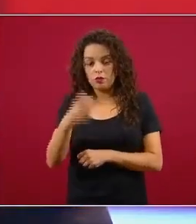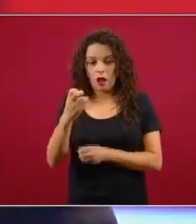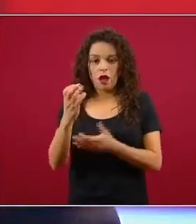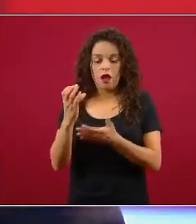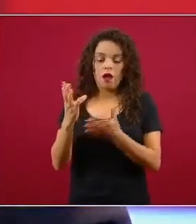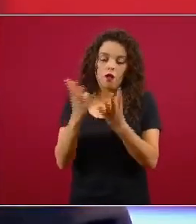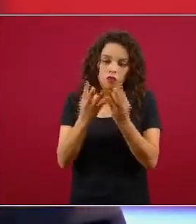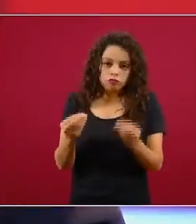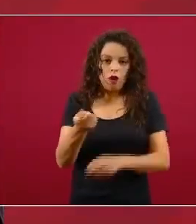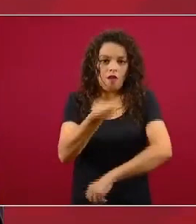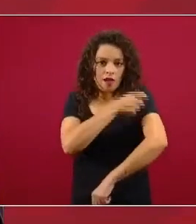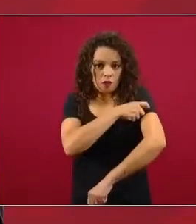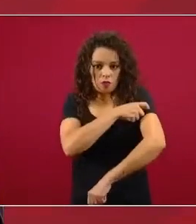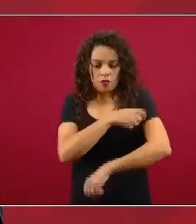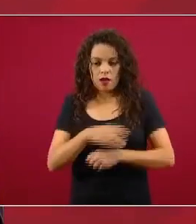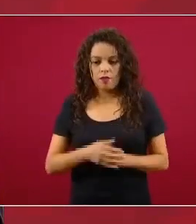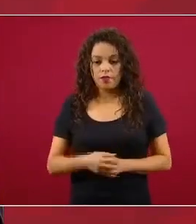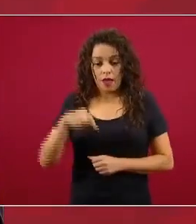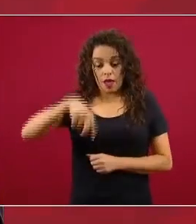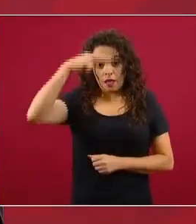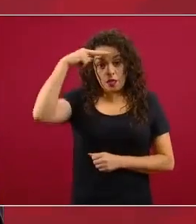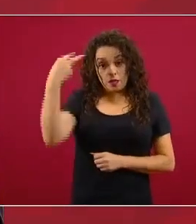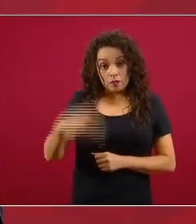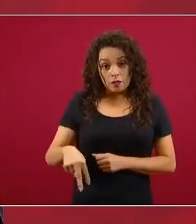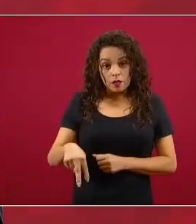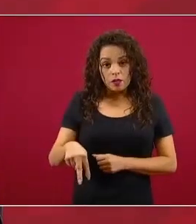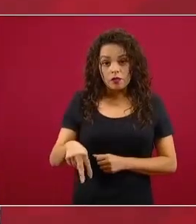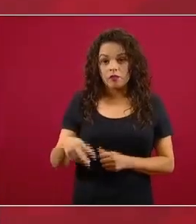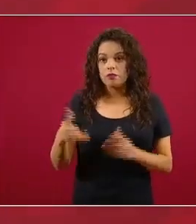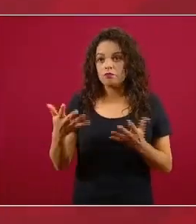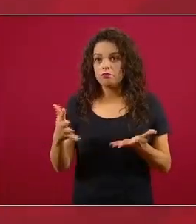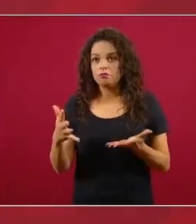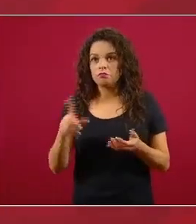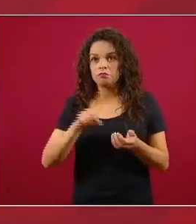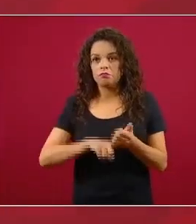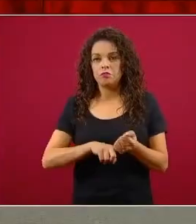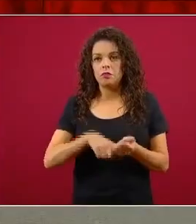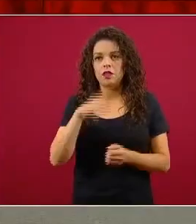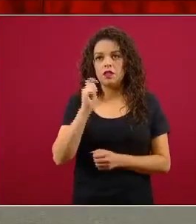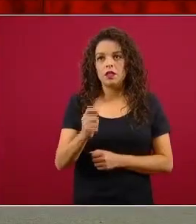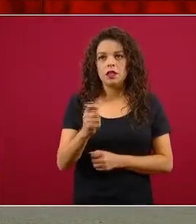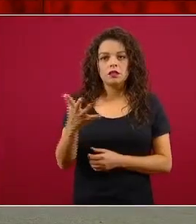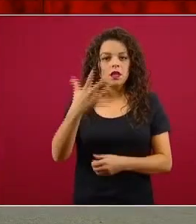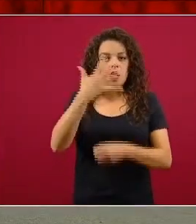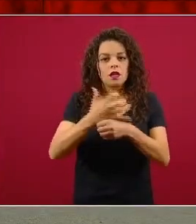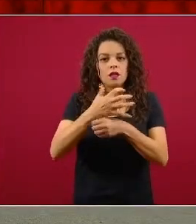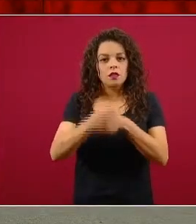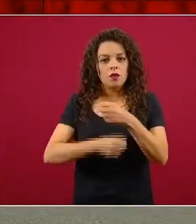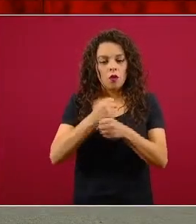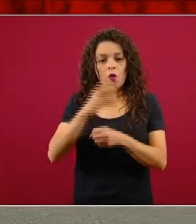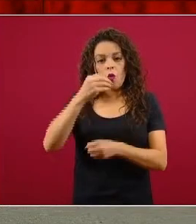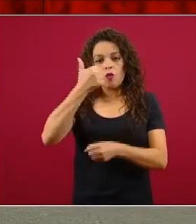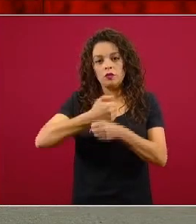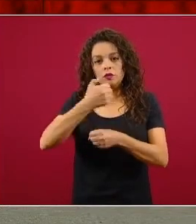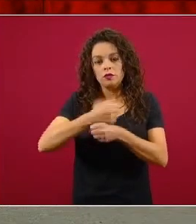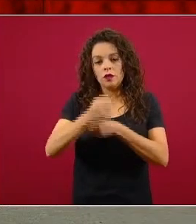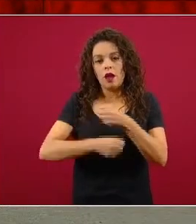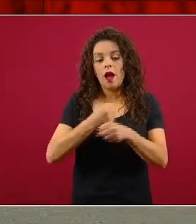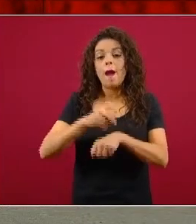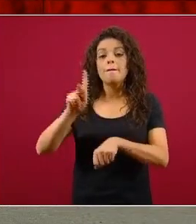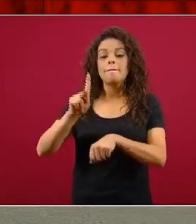ventana que aproximadamente es entre el 5º año de primaria y el sexto año, finales del sexto